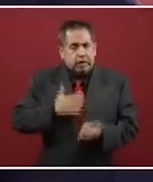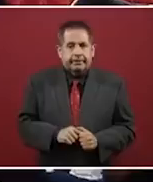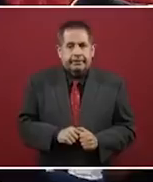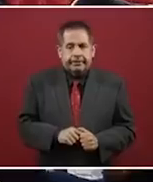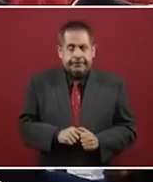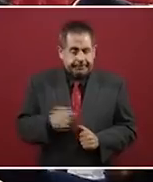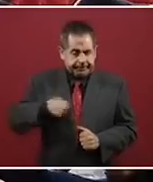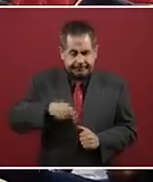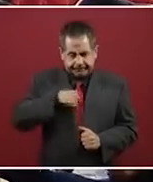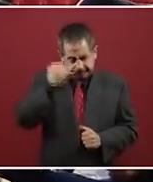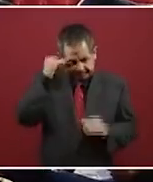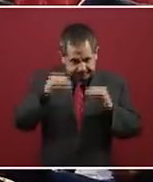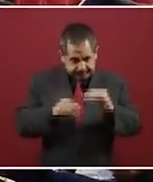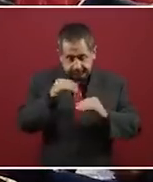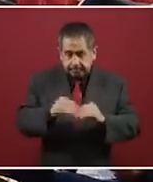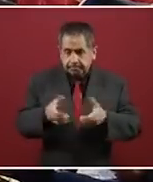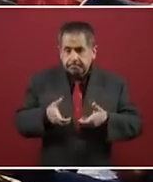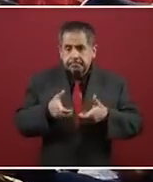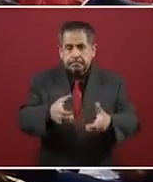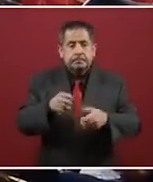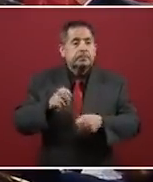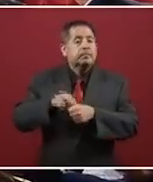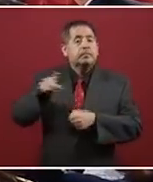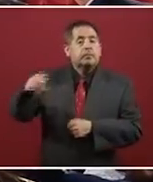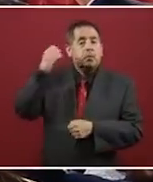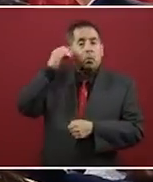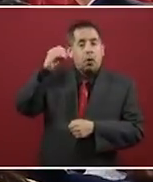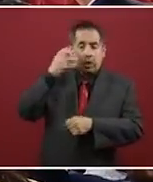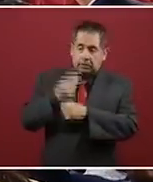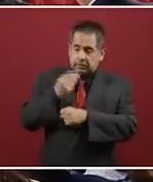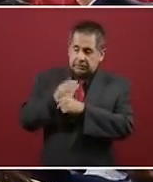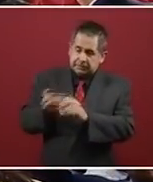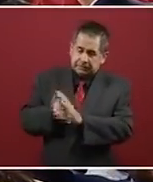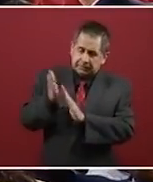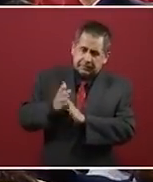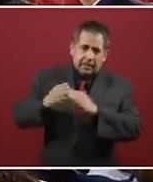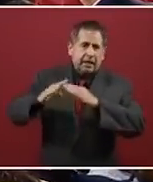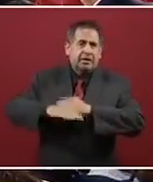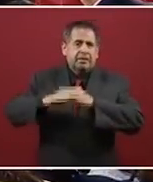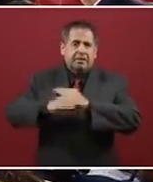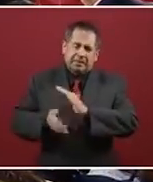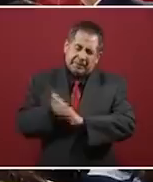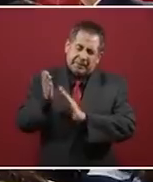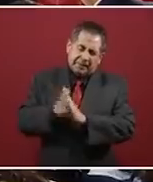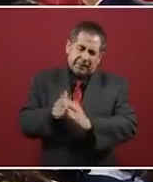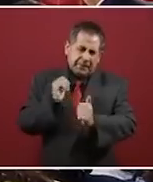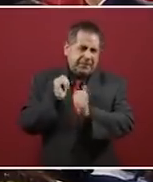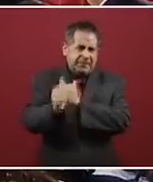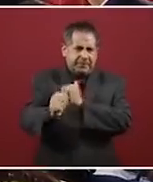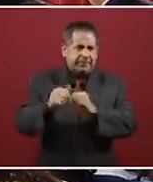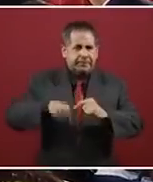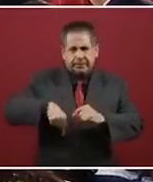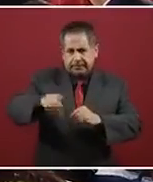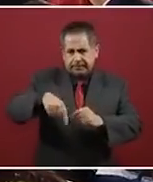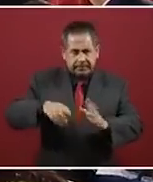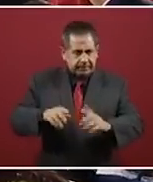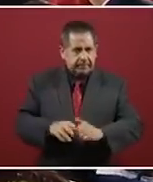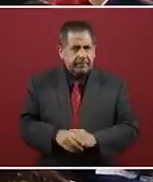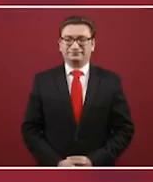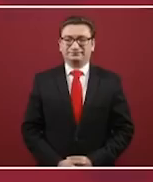sea por otra parte el presidente de méxico ofreció disculpas a la familia del mazo y vamos